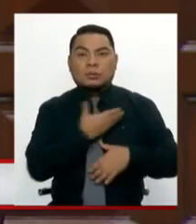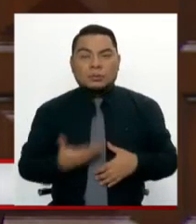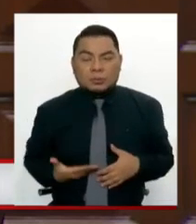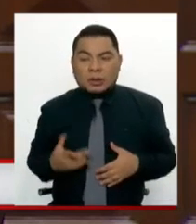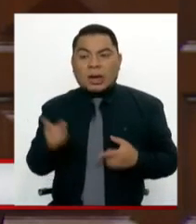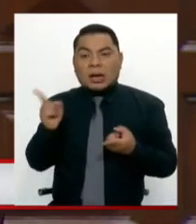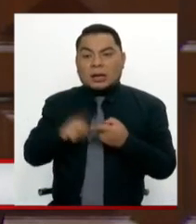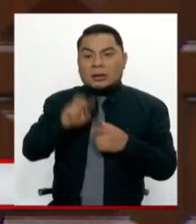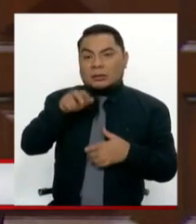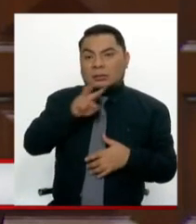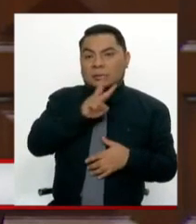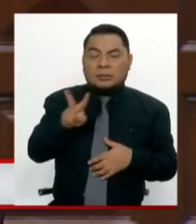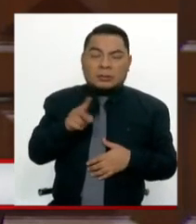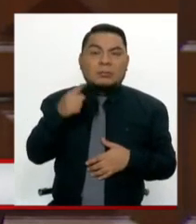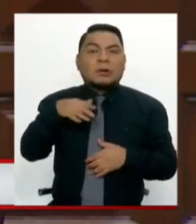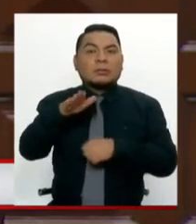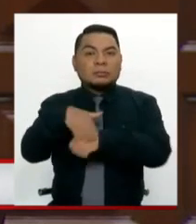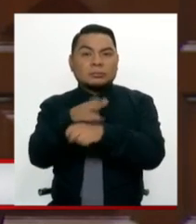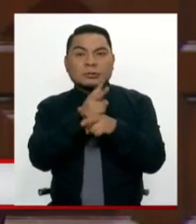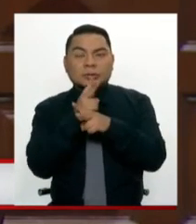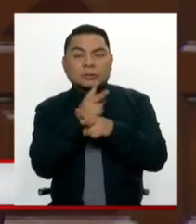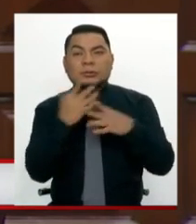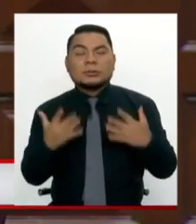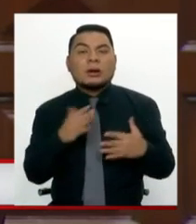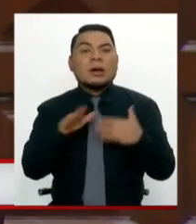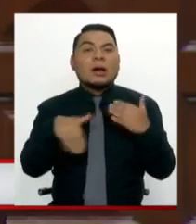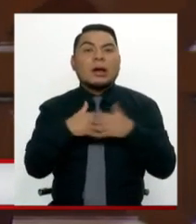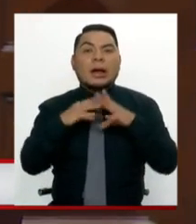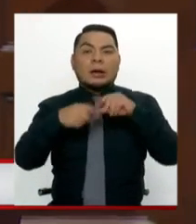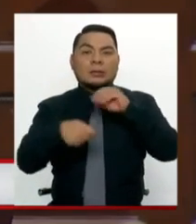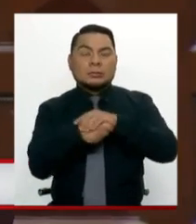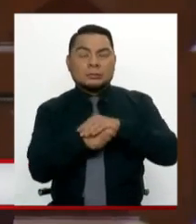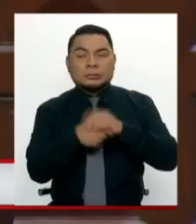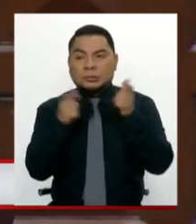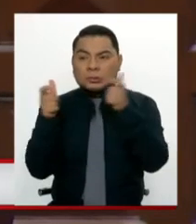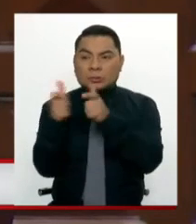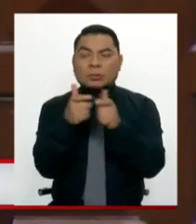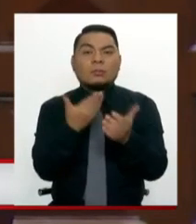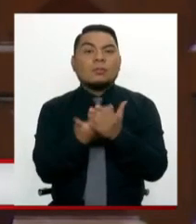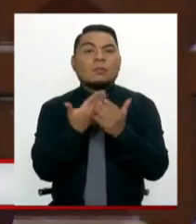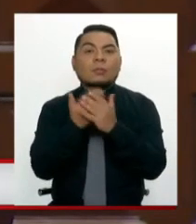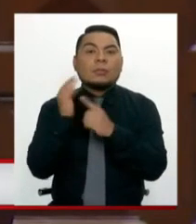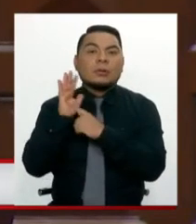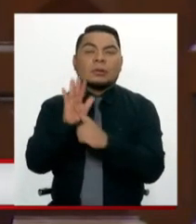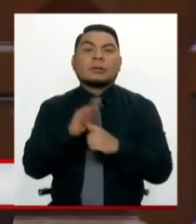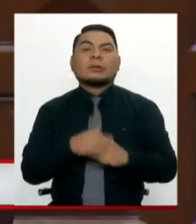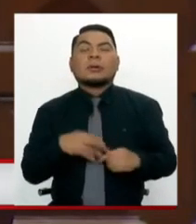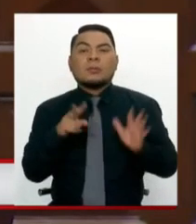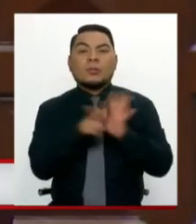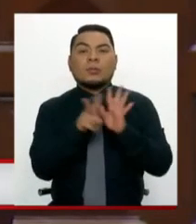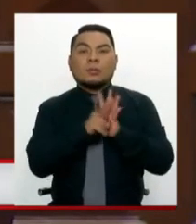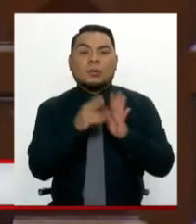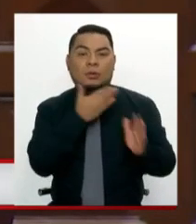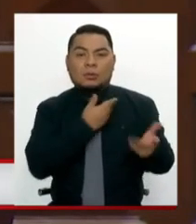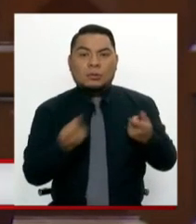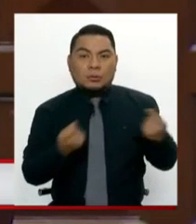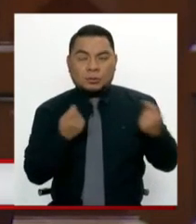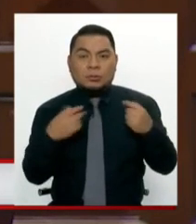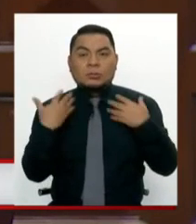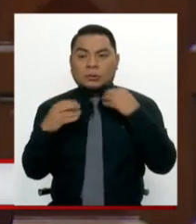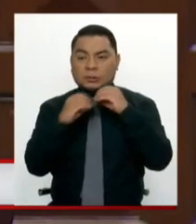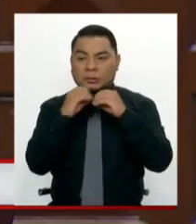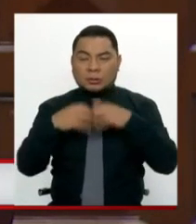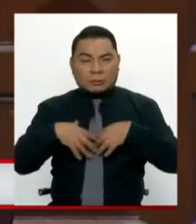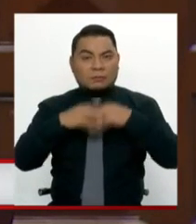al 2022 para la prevención de actos de corrupción, como una muestra de la voluntad del Gobierno por corregir